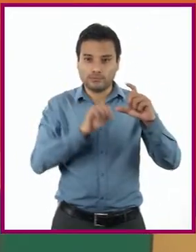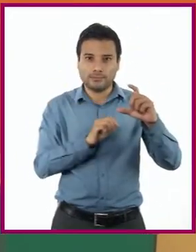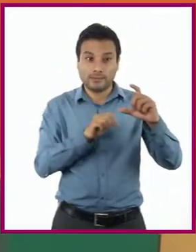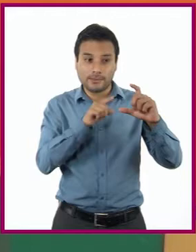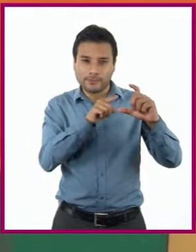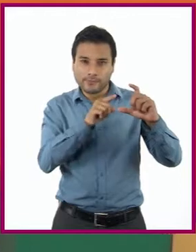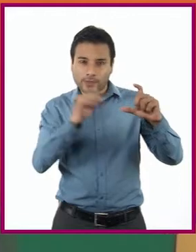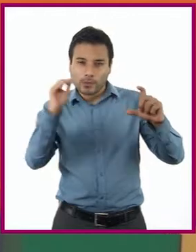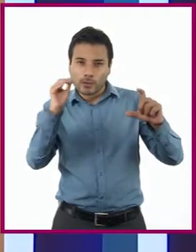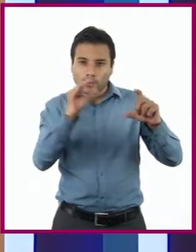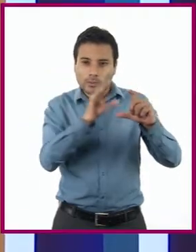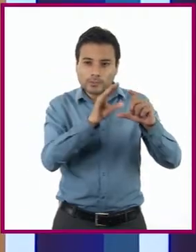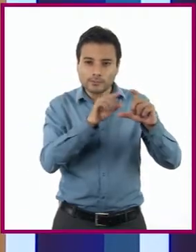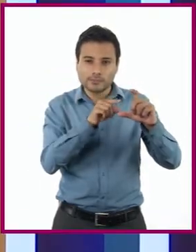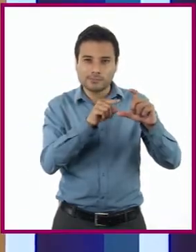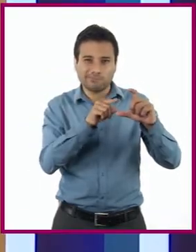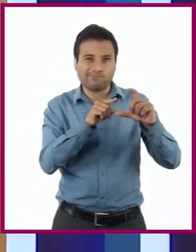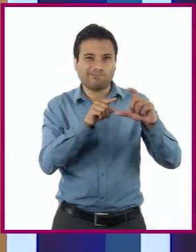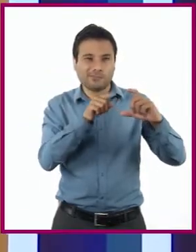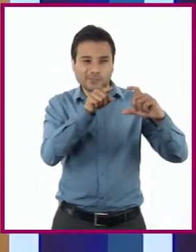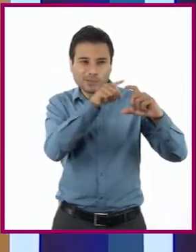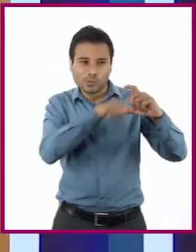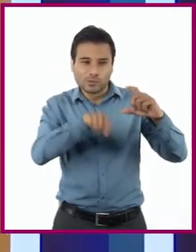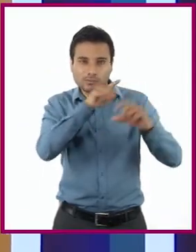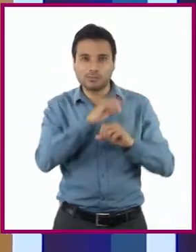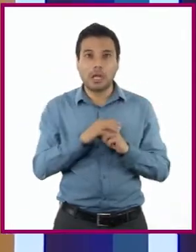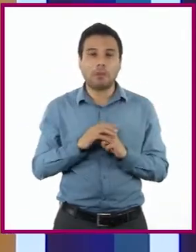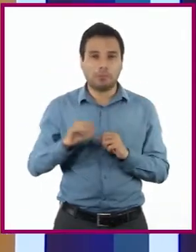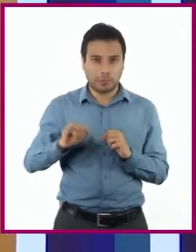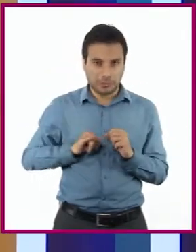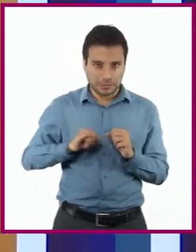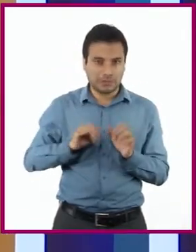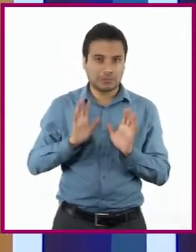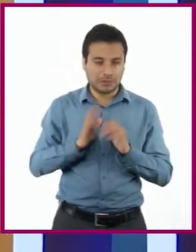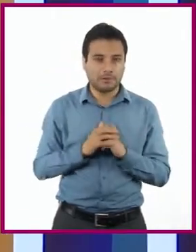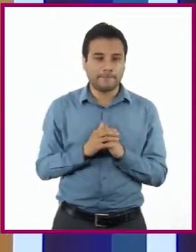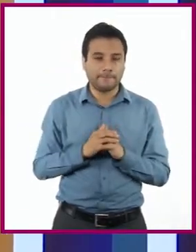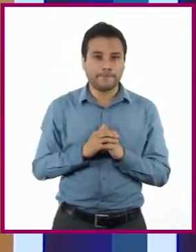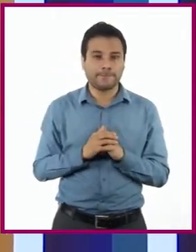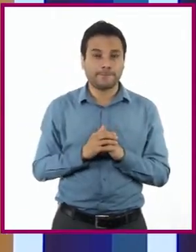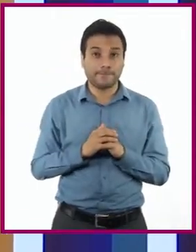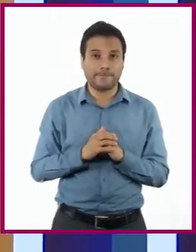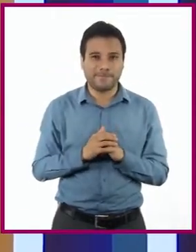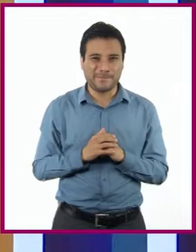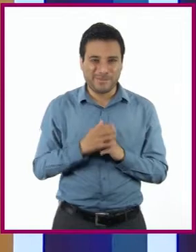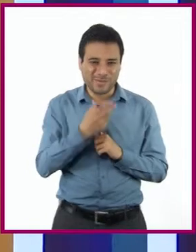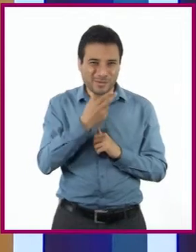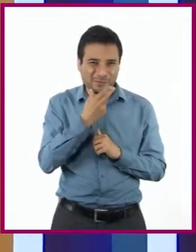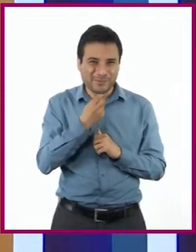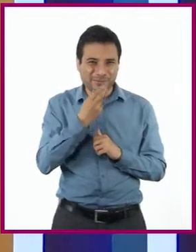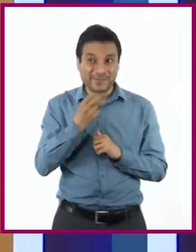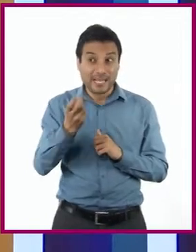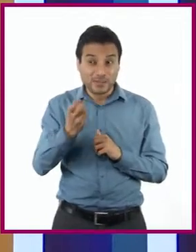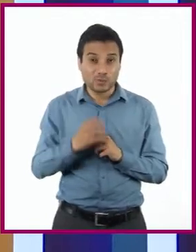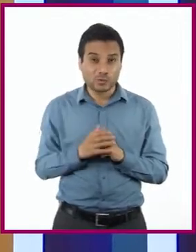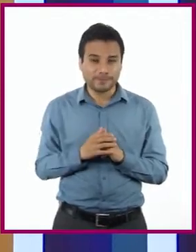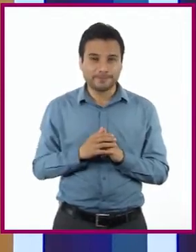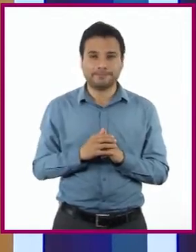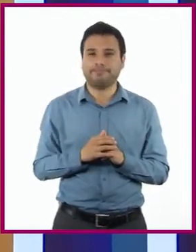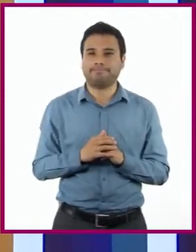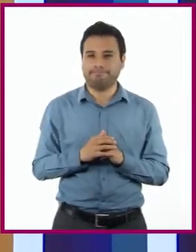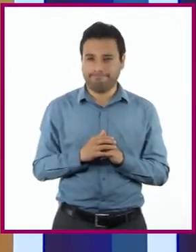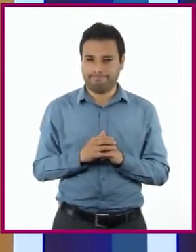¡Qué observador! Sí que lo fue. En general, Aristóteles desarrolló una visión en la